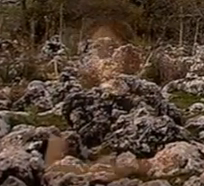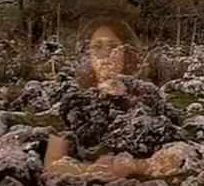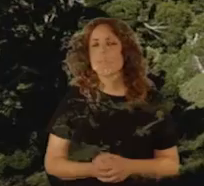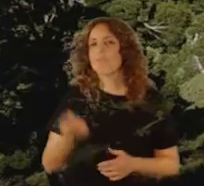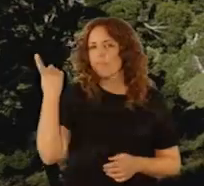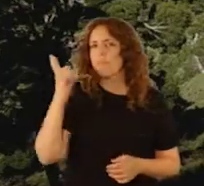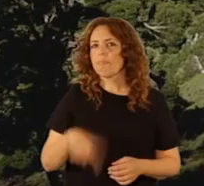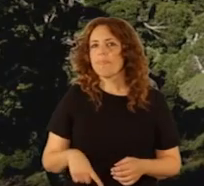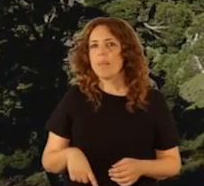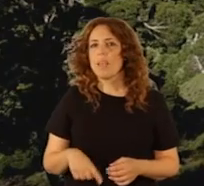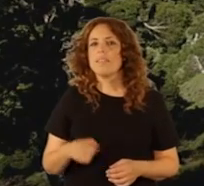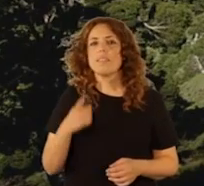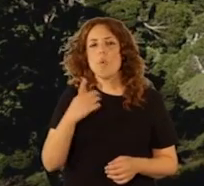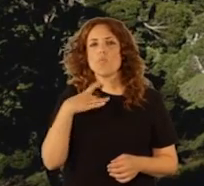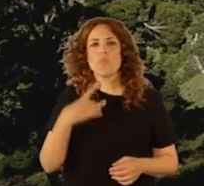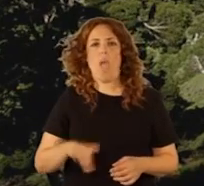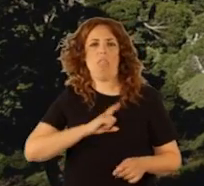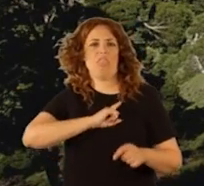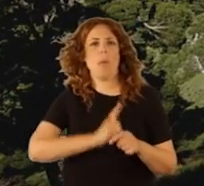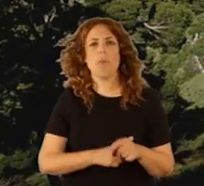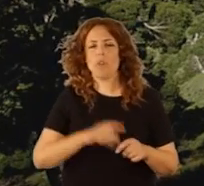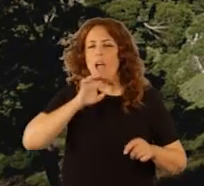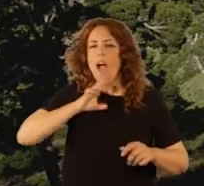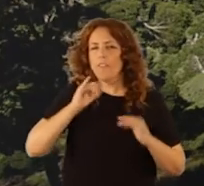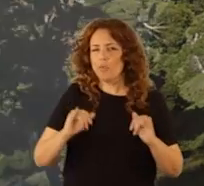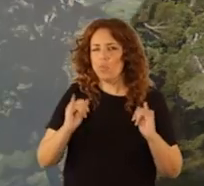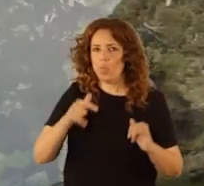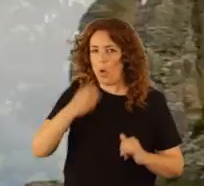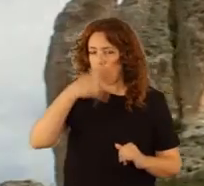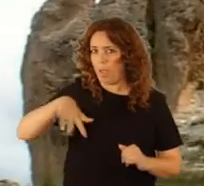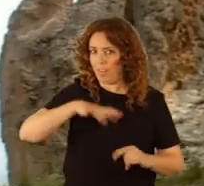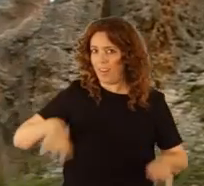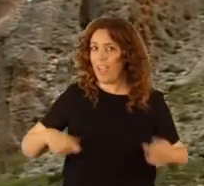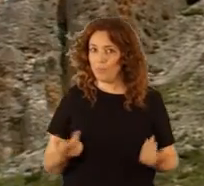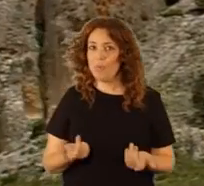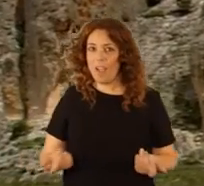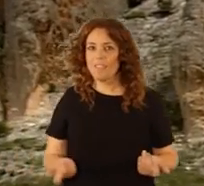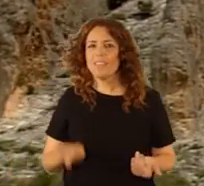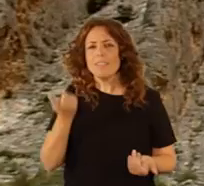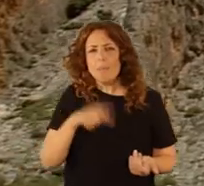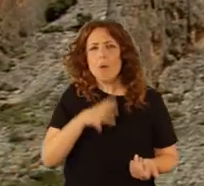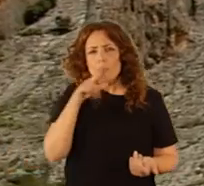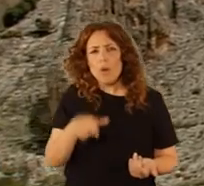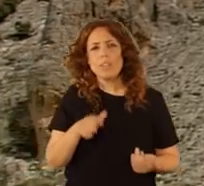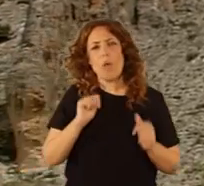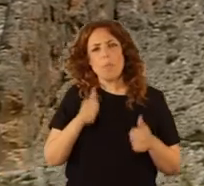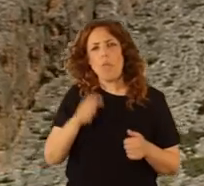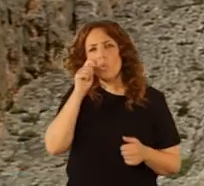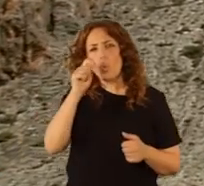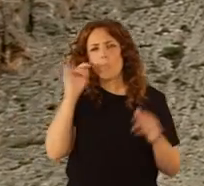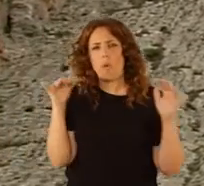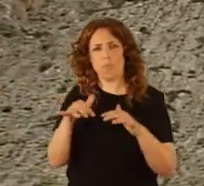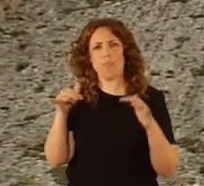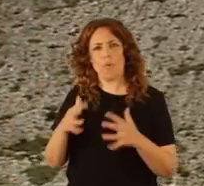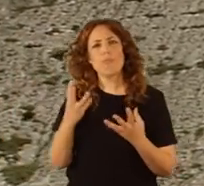Córdoba también la posibilidad de practicar deportes de Aventura que ofrece este parque natural está propiciando un incremento de un tipo de